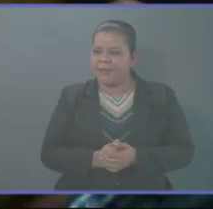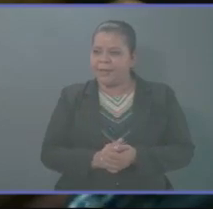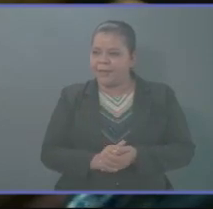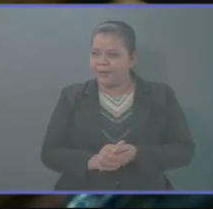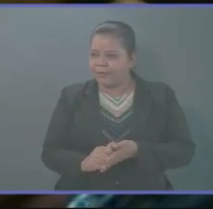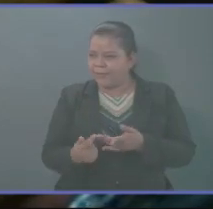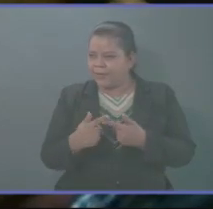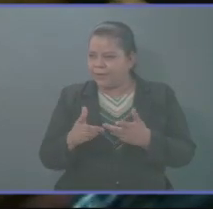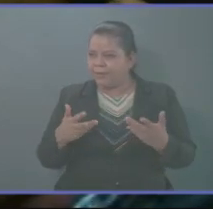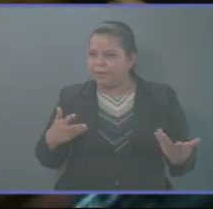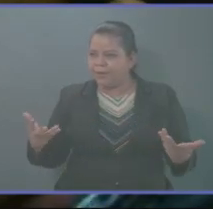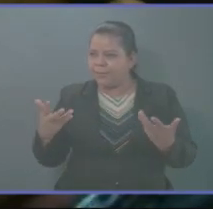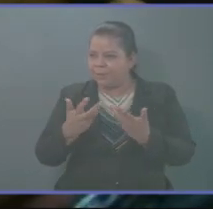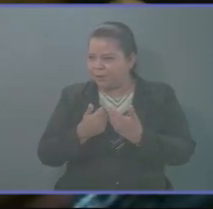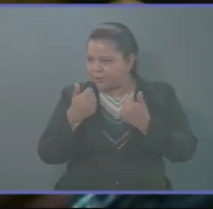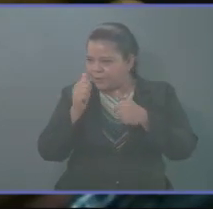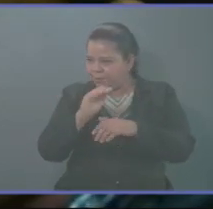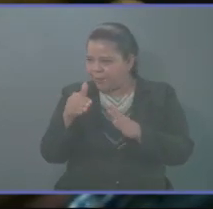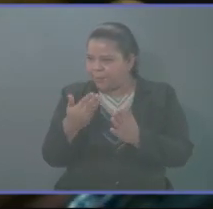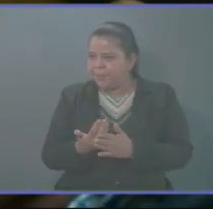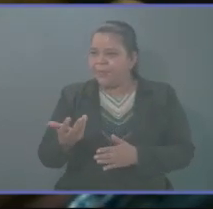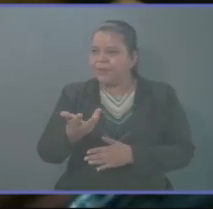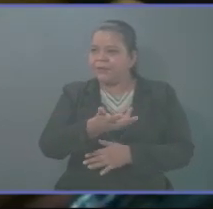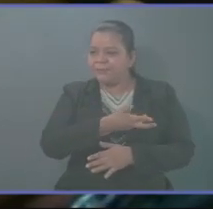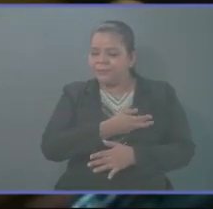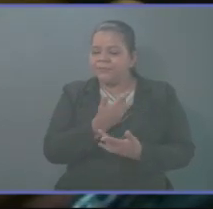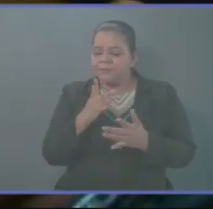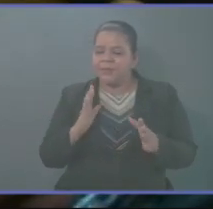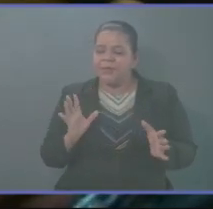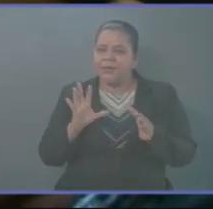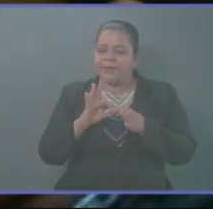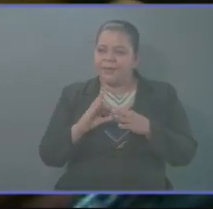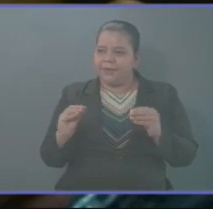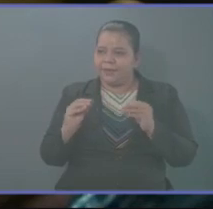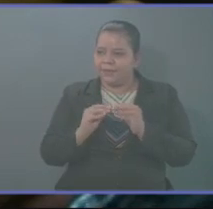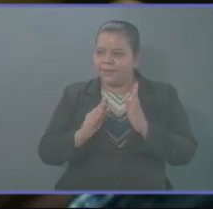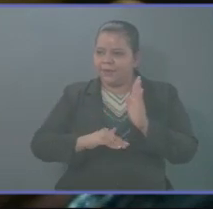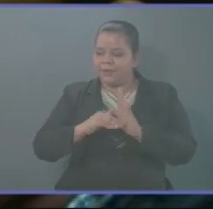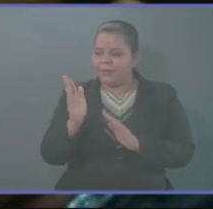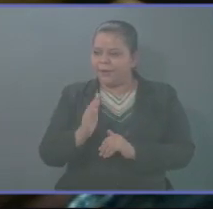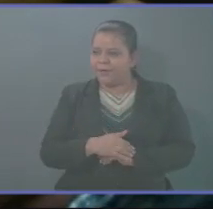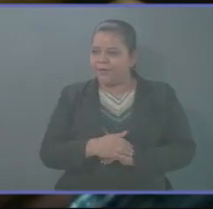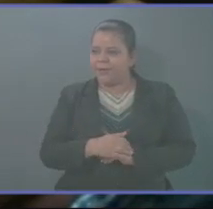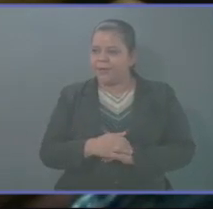pieza, porque en ella no solamente va contemplada el tema de